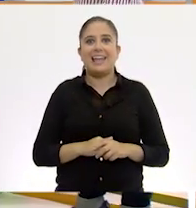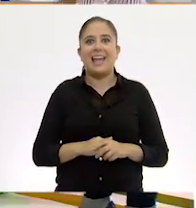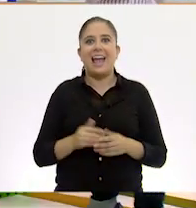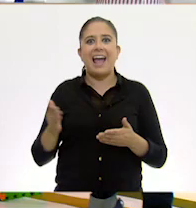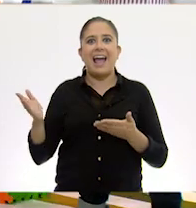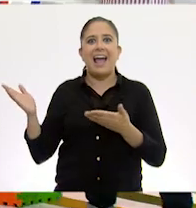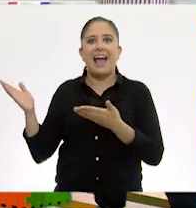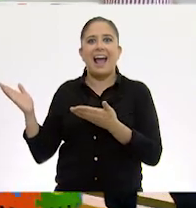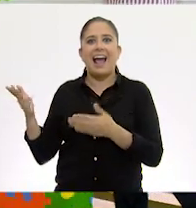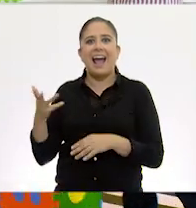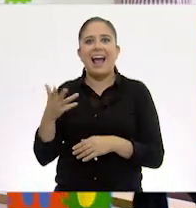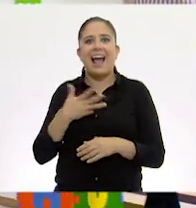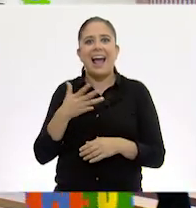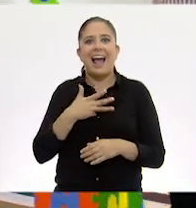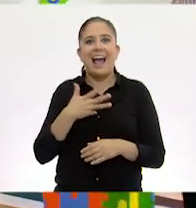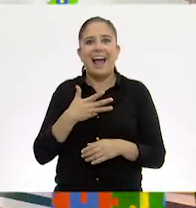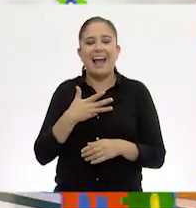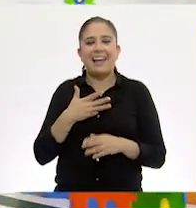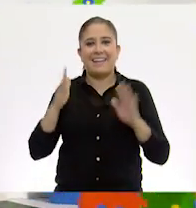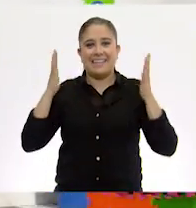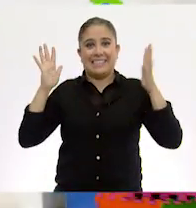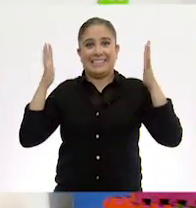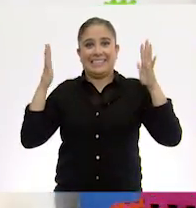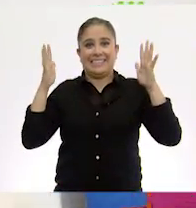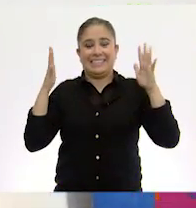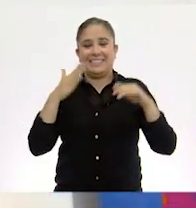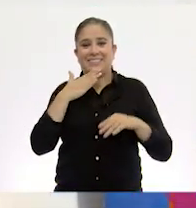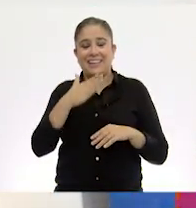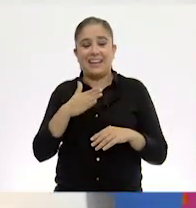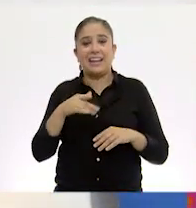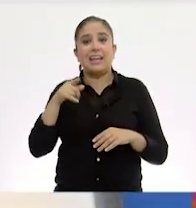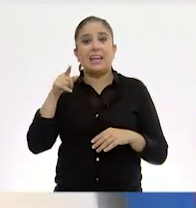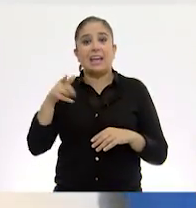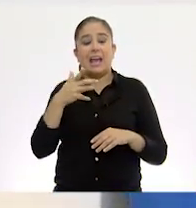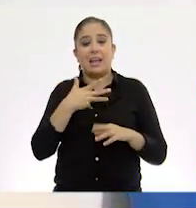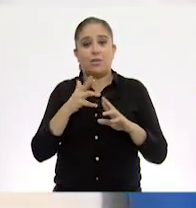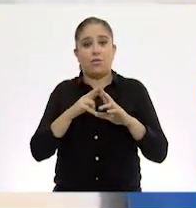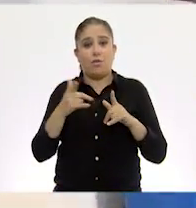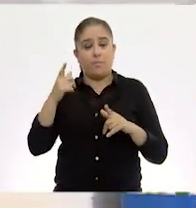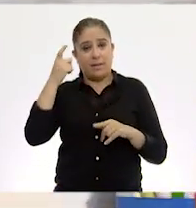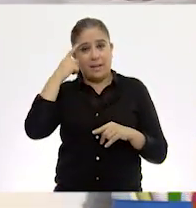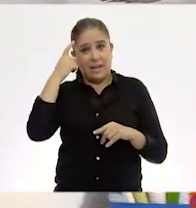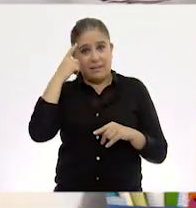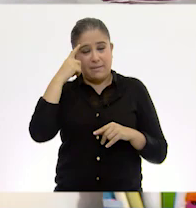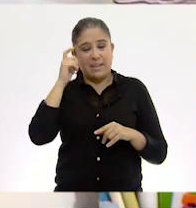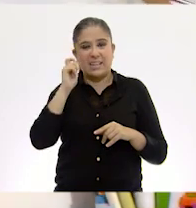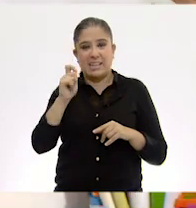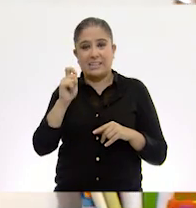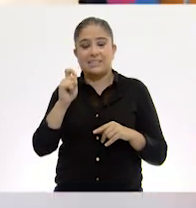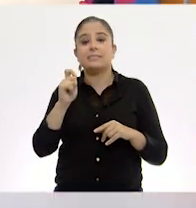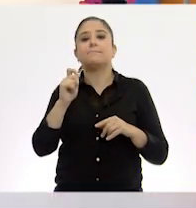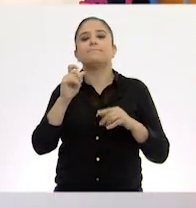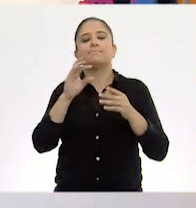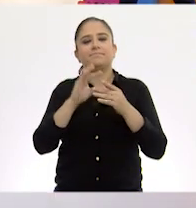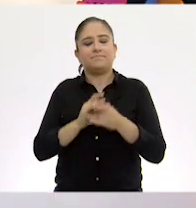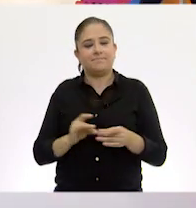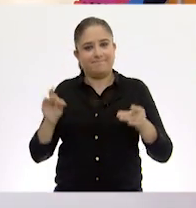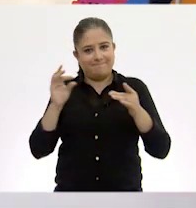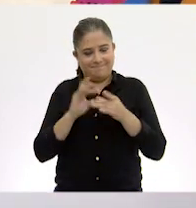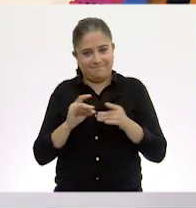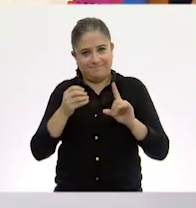está. Muy bien. Bravo. Y la parte de nuestro rompecabezas, de nuestra frase, es, pero siempre